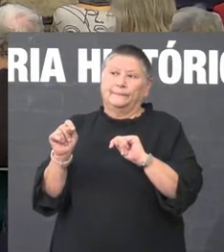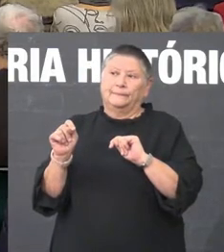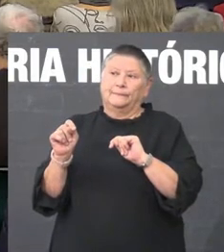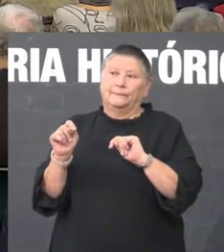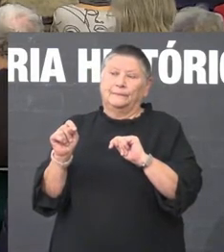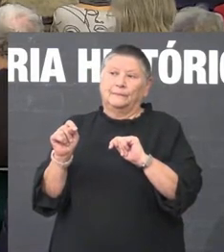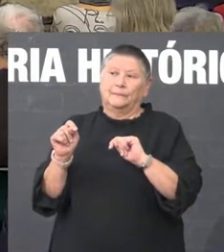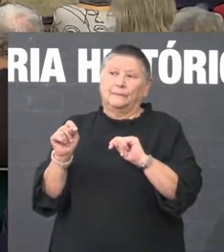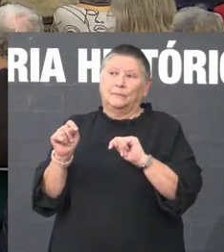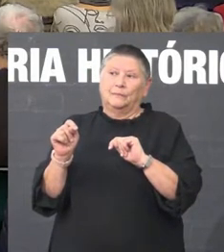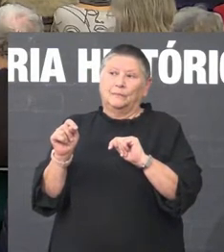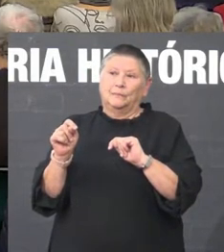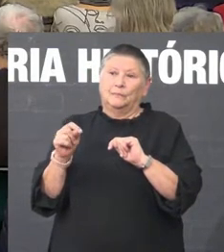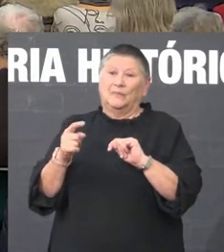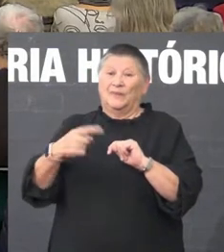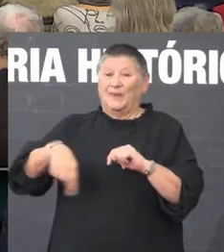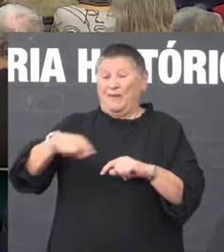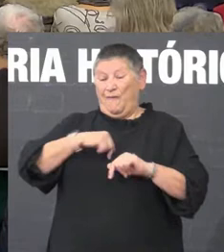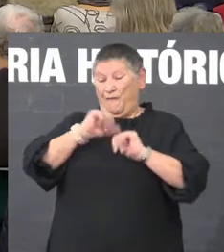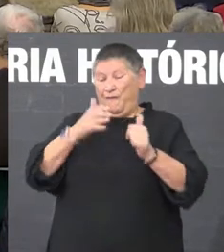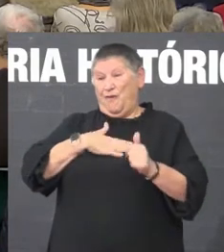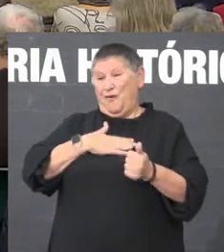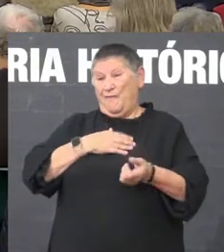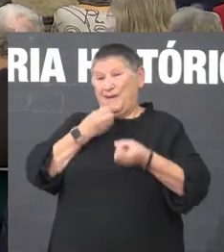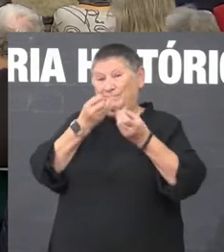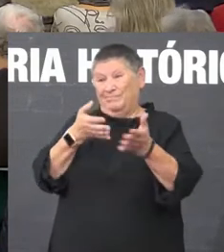y es la manera que tenemos de explicarlo,